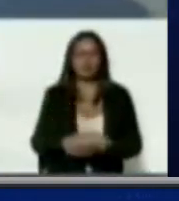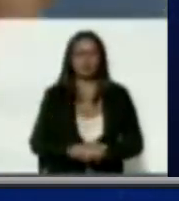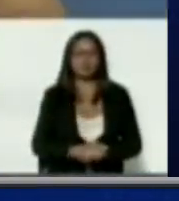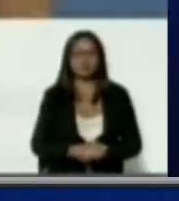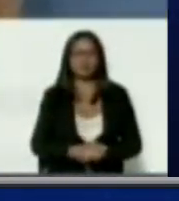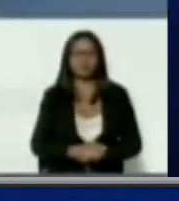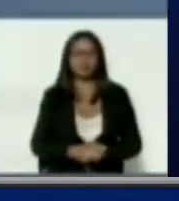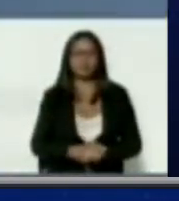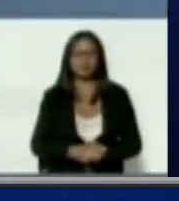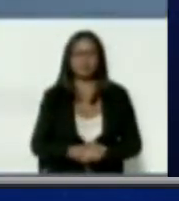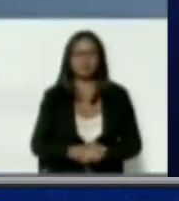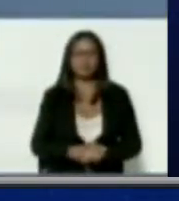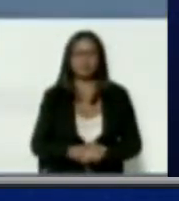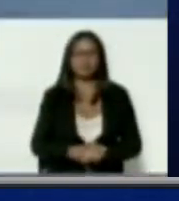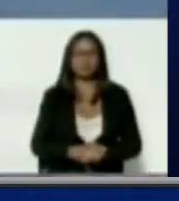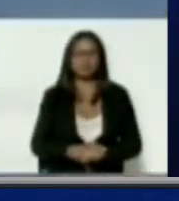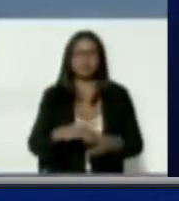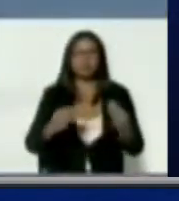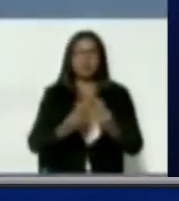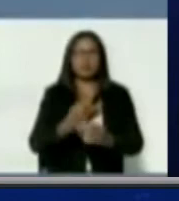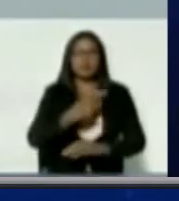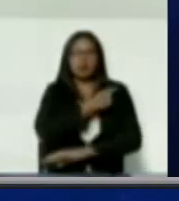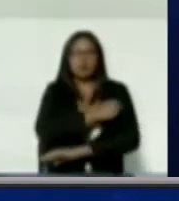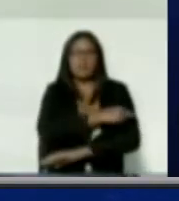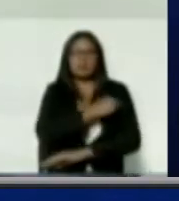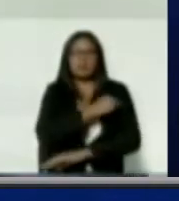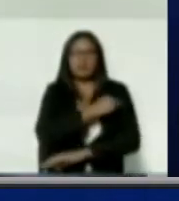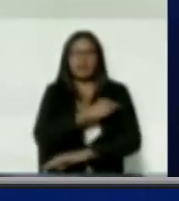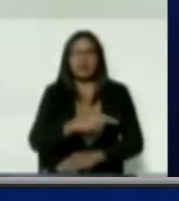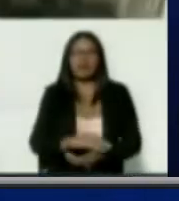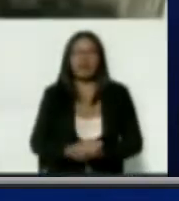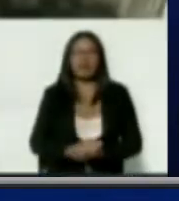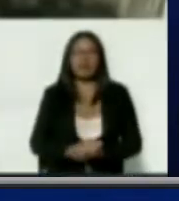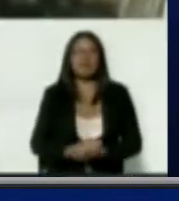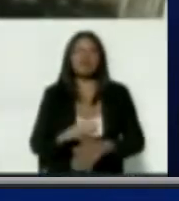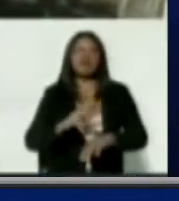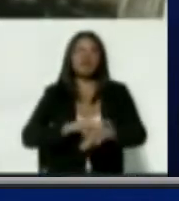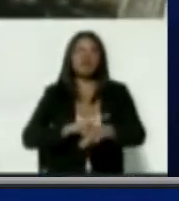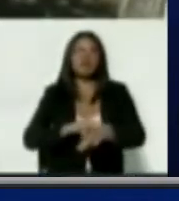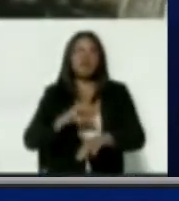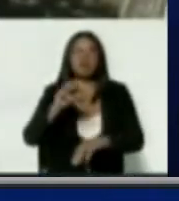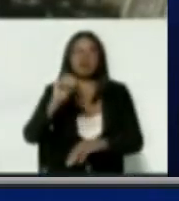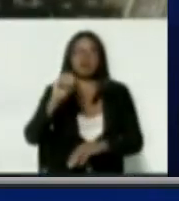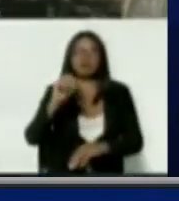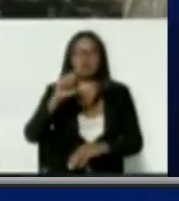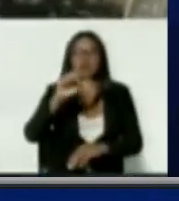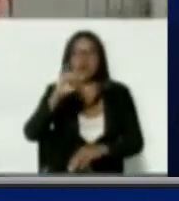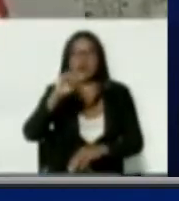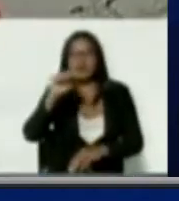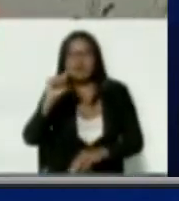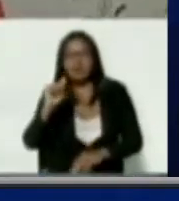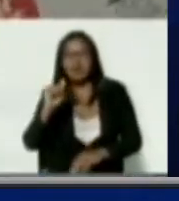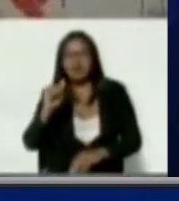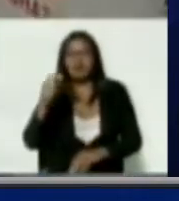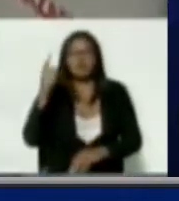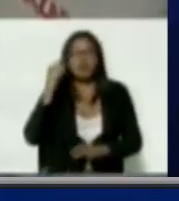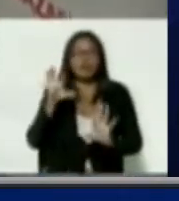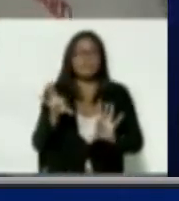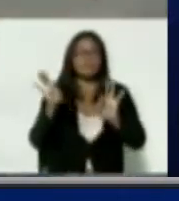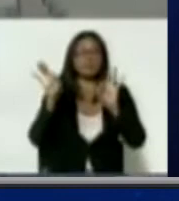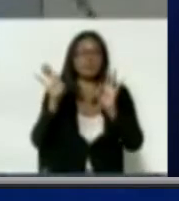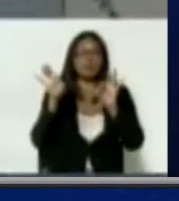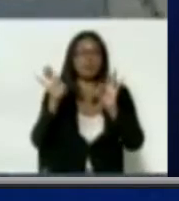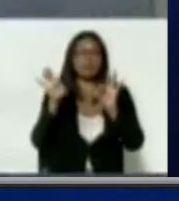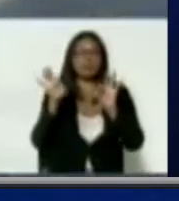una fuerza impresionante, a la comunidad, a la sociedad, que tiene que protegerse, tiene que cumplir